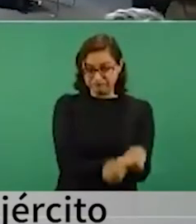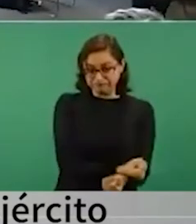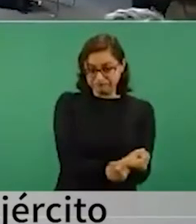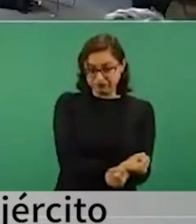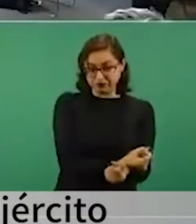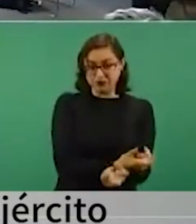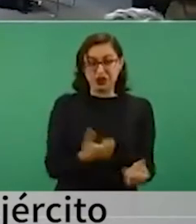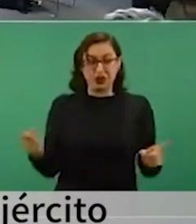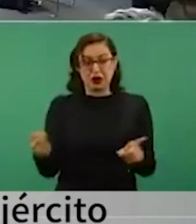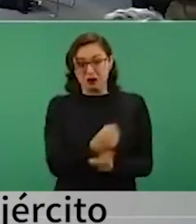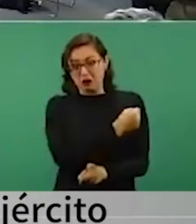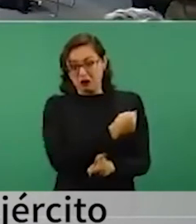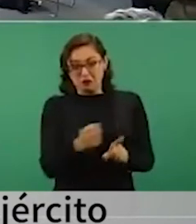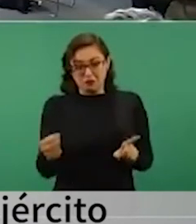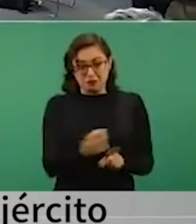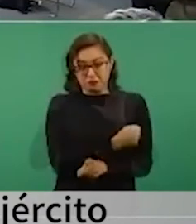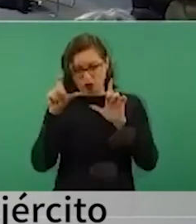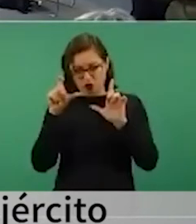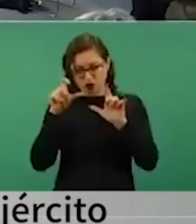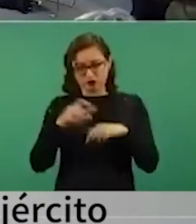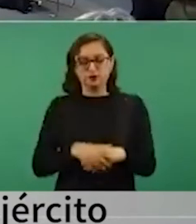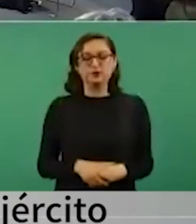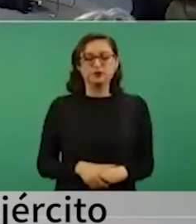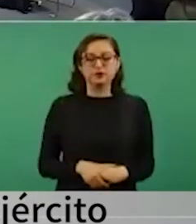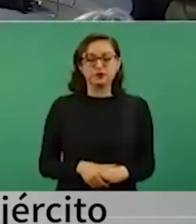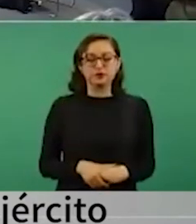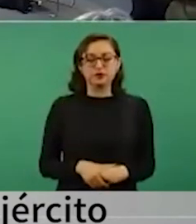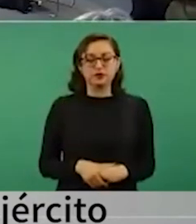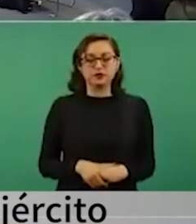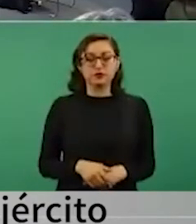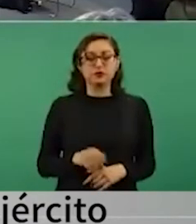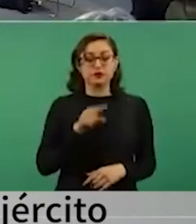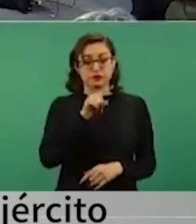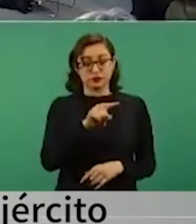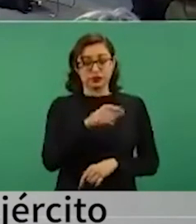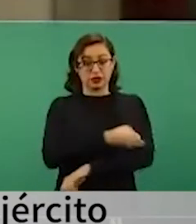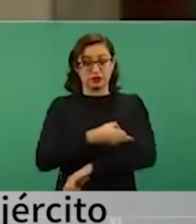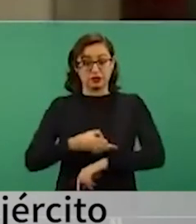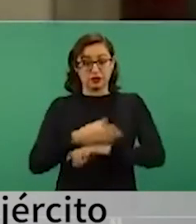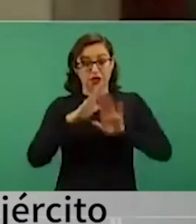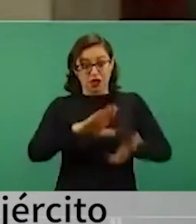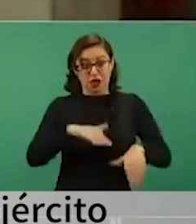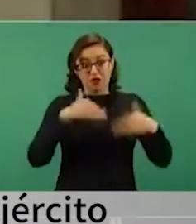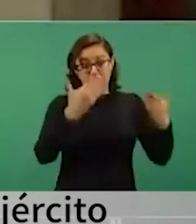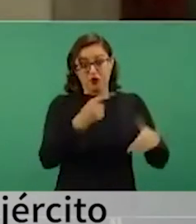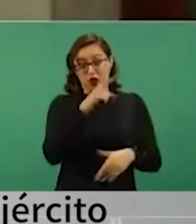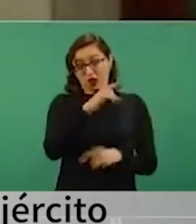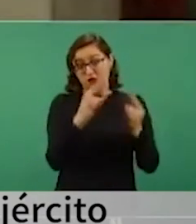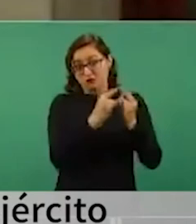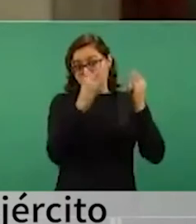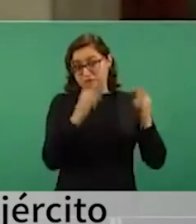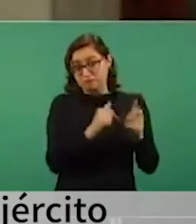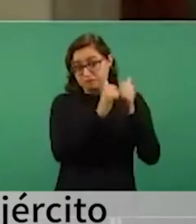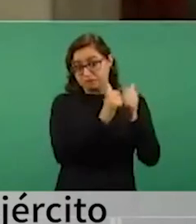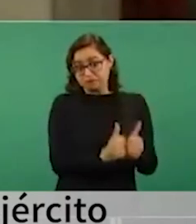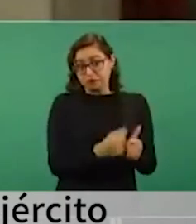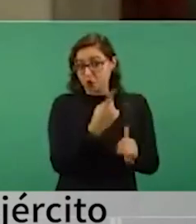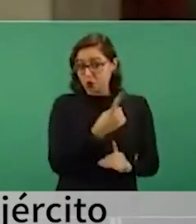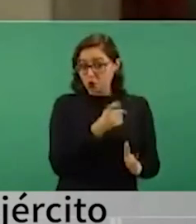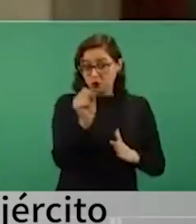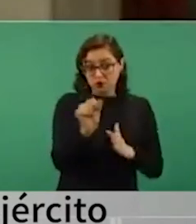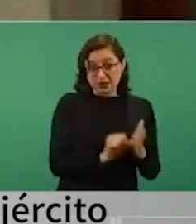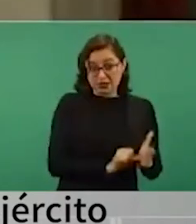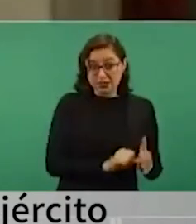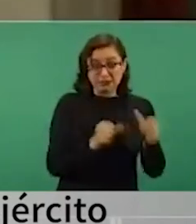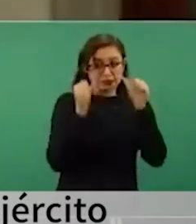era un joven que había sido secuestrado y torturado. Esta familia lleva un mes de campamento aquí y nadie les